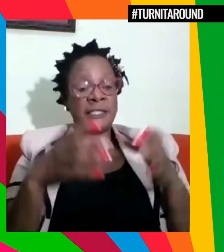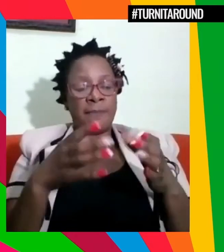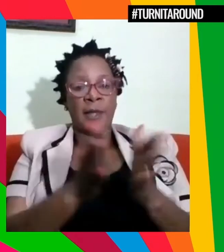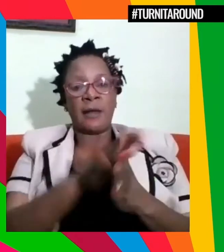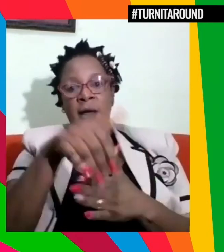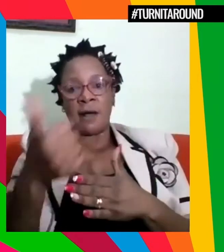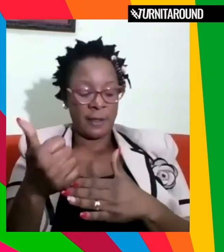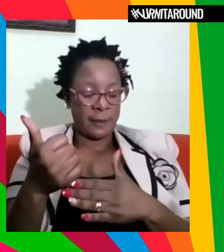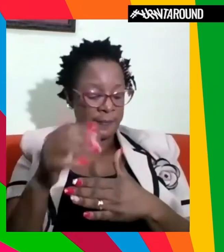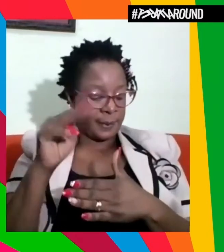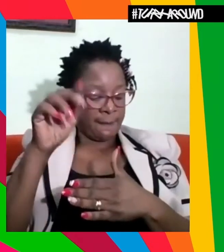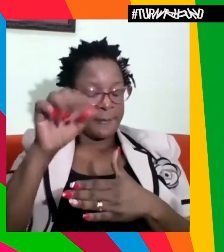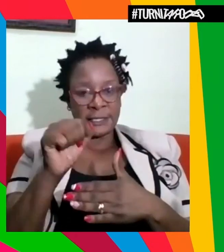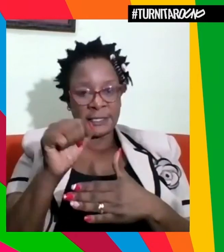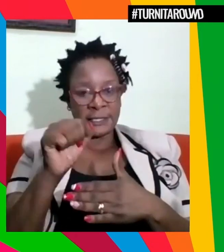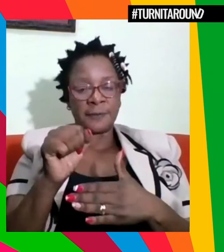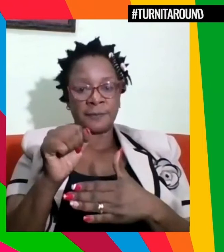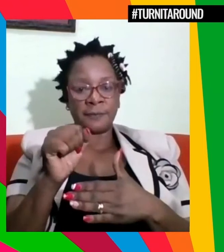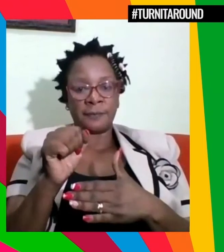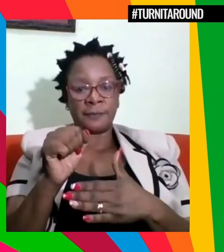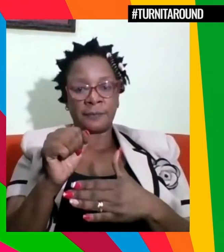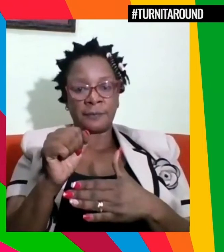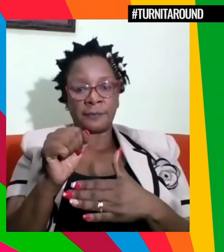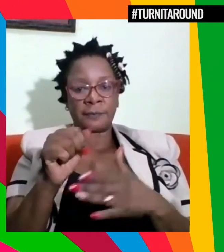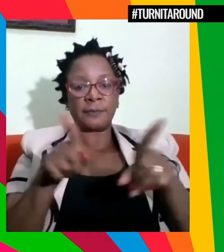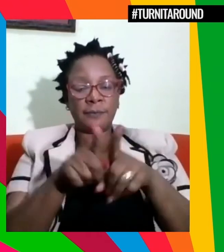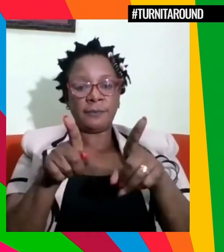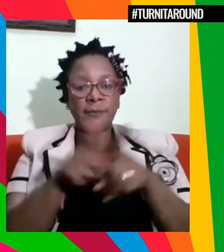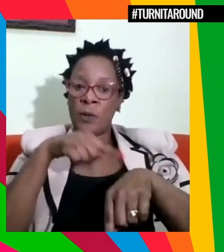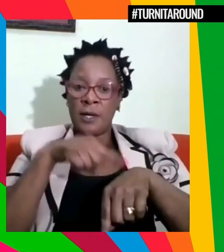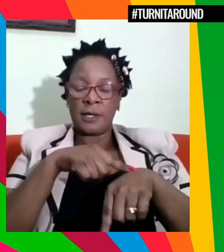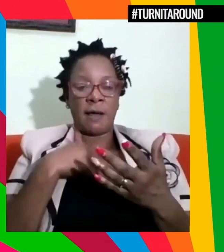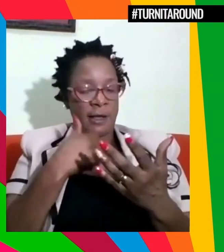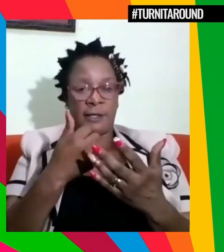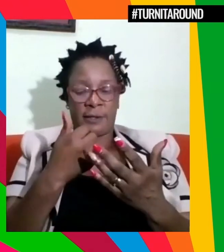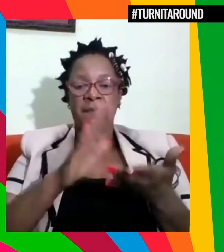mis compañeros de equipo se han comportado siempre como tal, como un equipo.